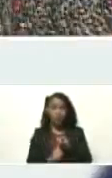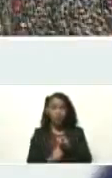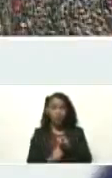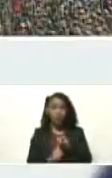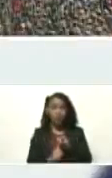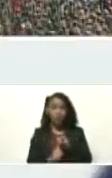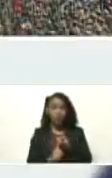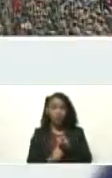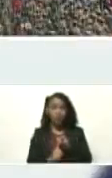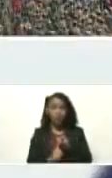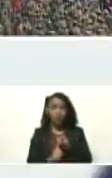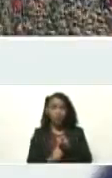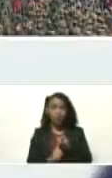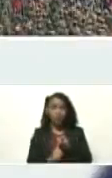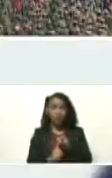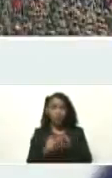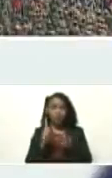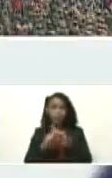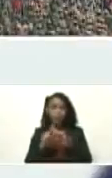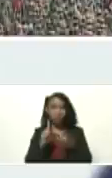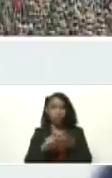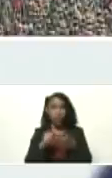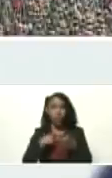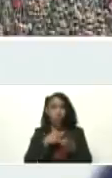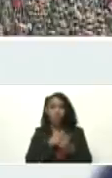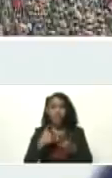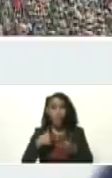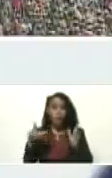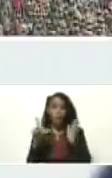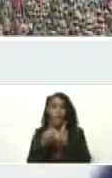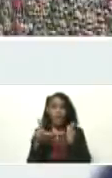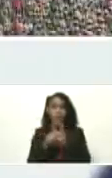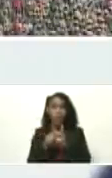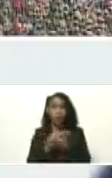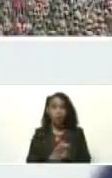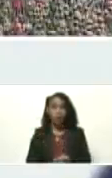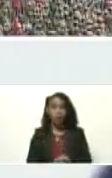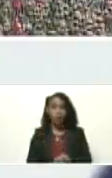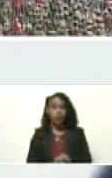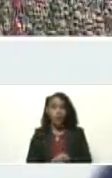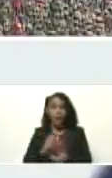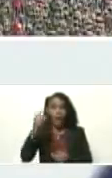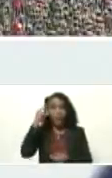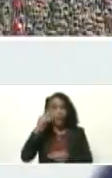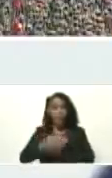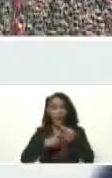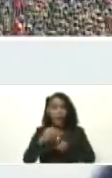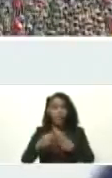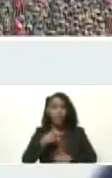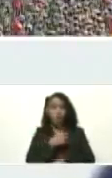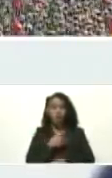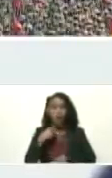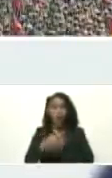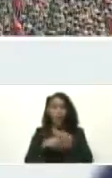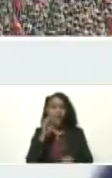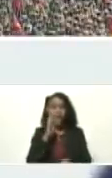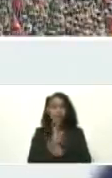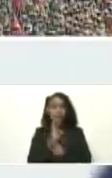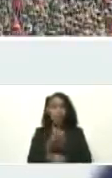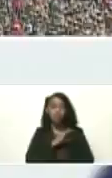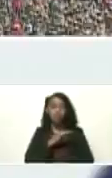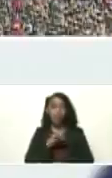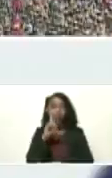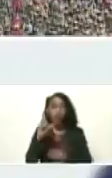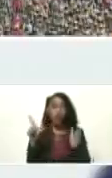mil cosas. Yo quiero que en los liceos, el día que la lance, quiero lanzar esa red social desde un